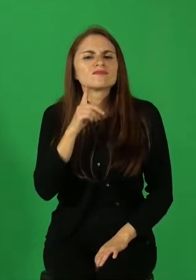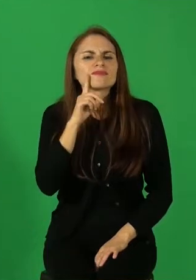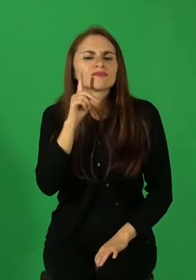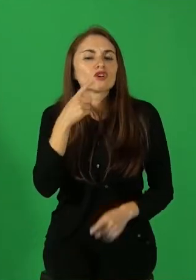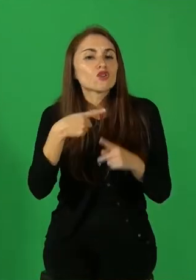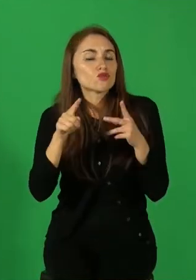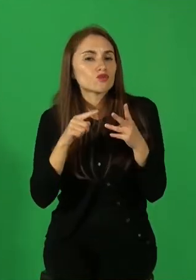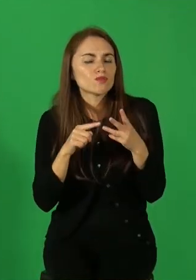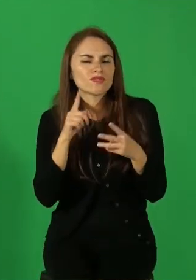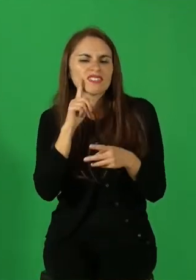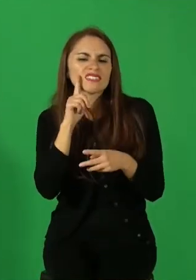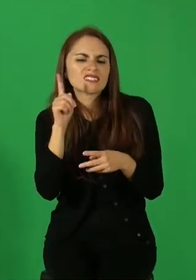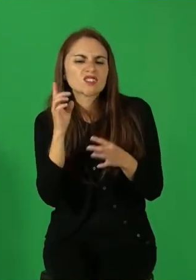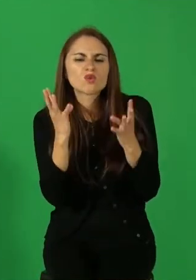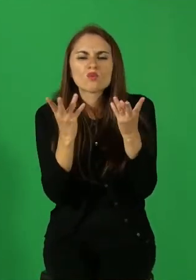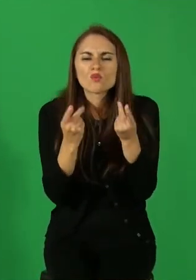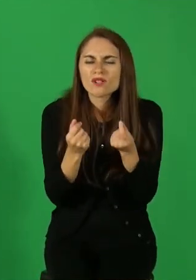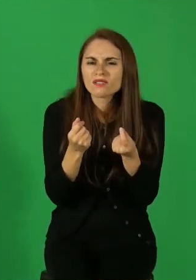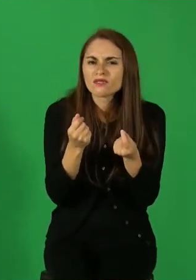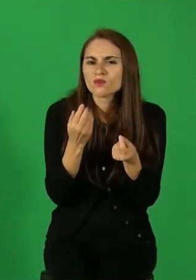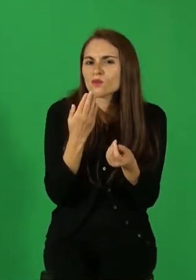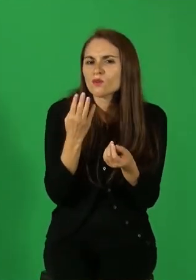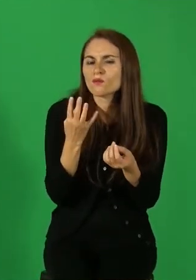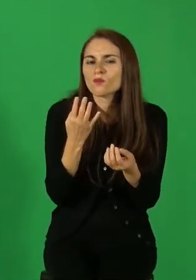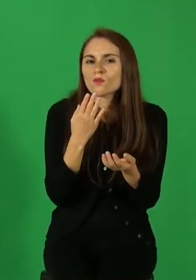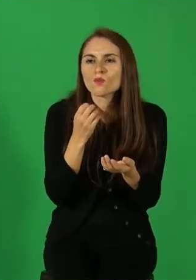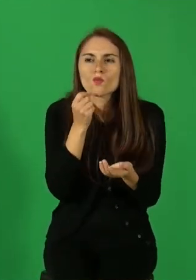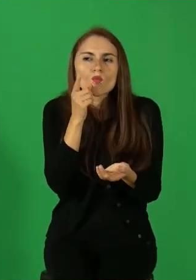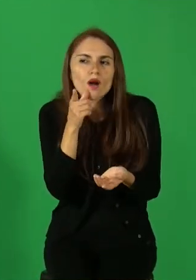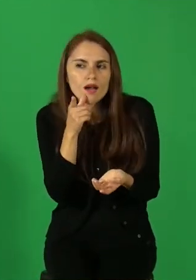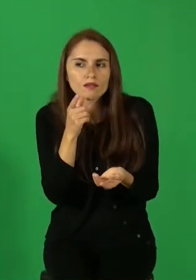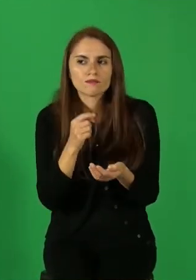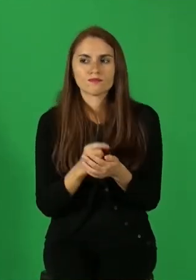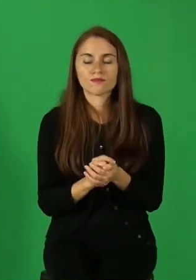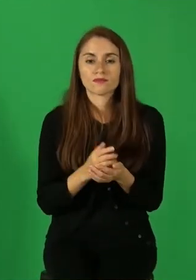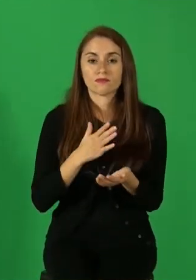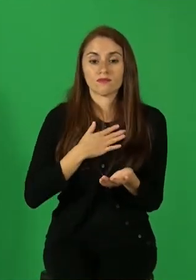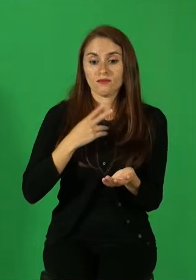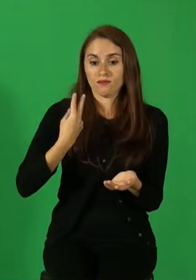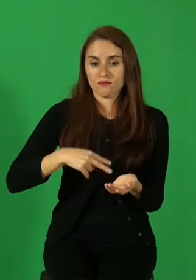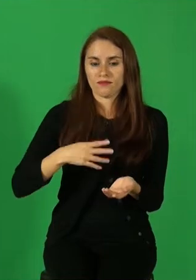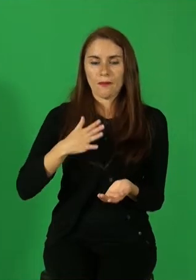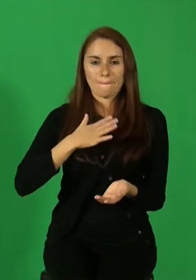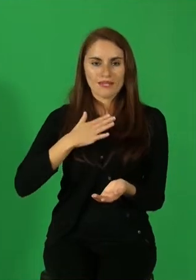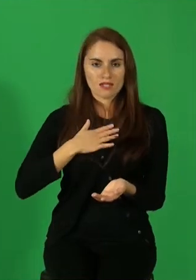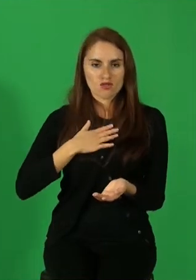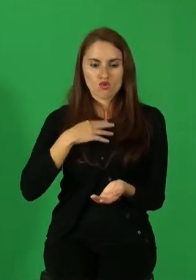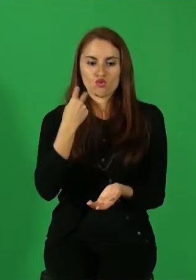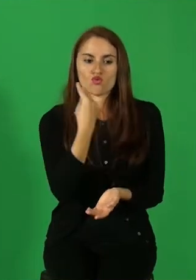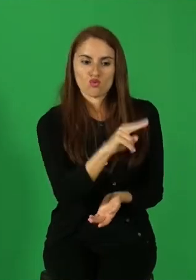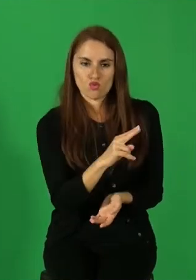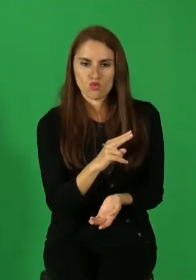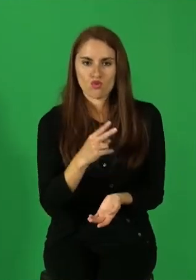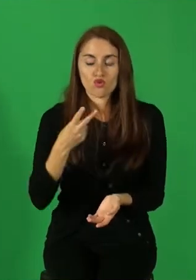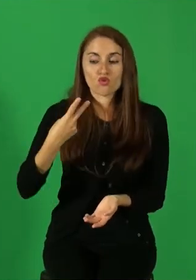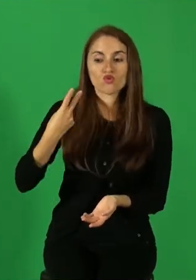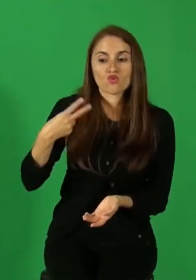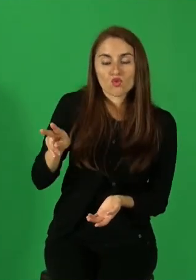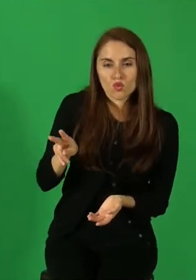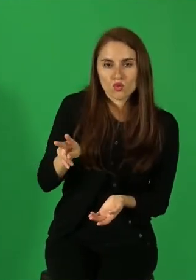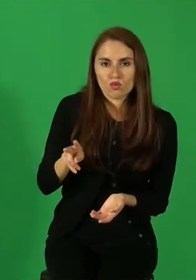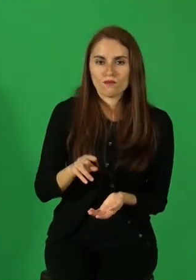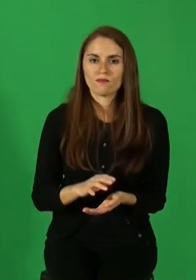quién, cuántos, cuáles. Y finalmente los posesivos, mío, tuyo, suyo, nuestro, entre